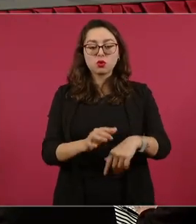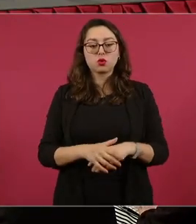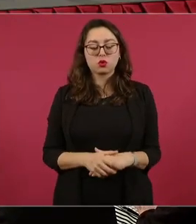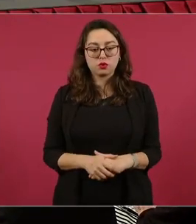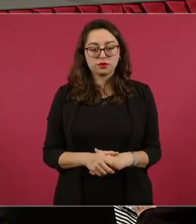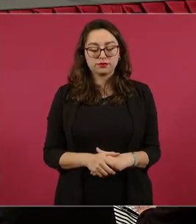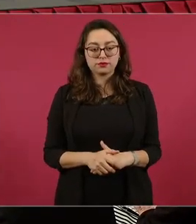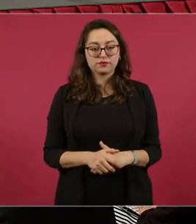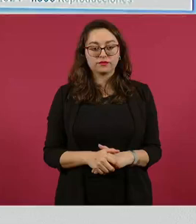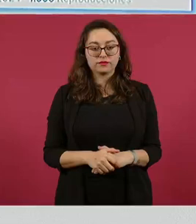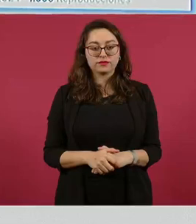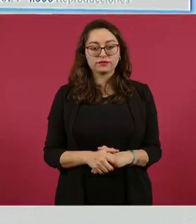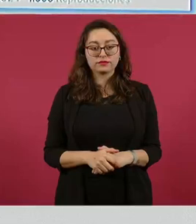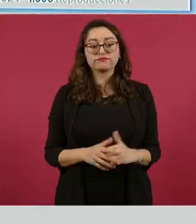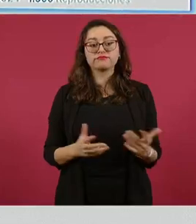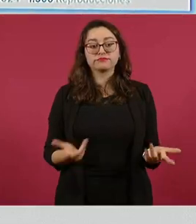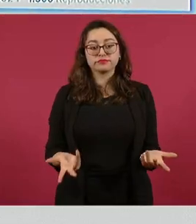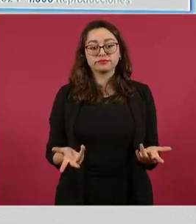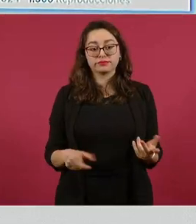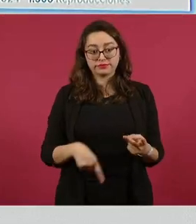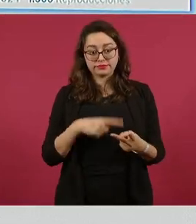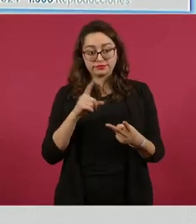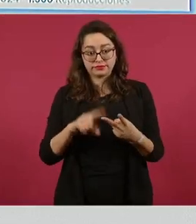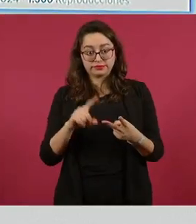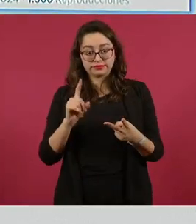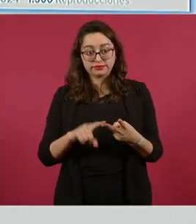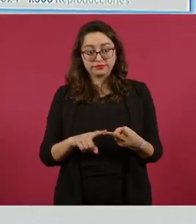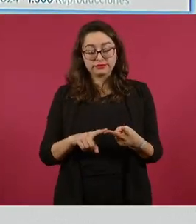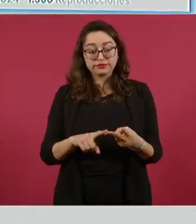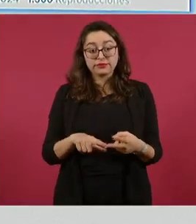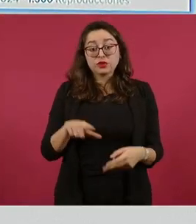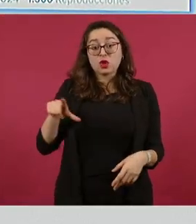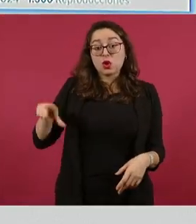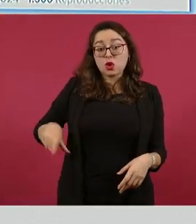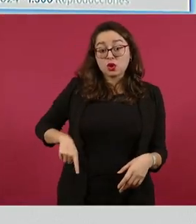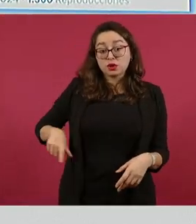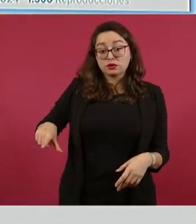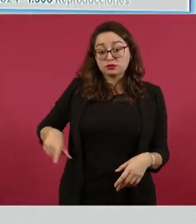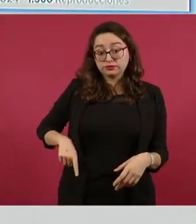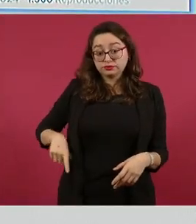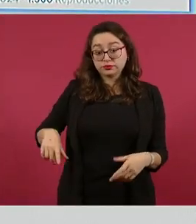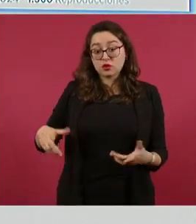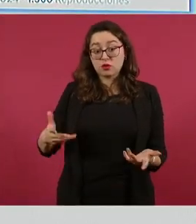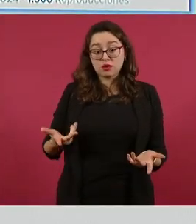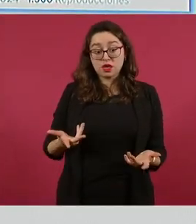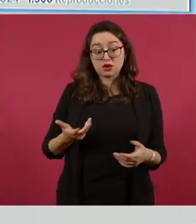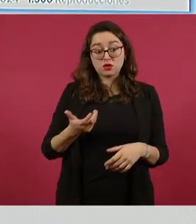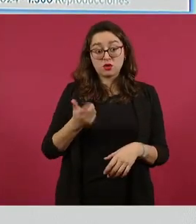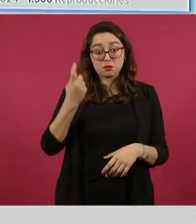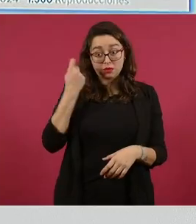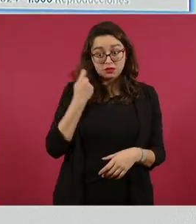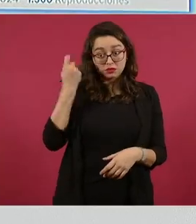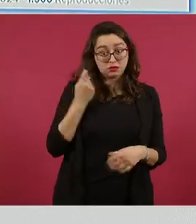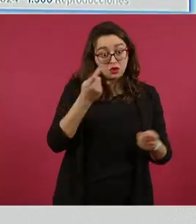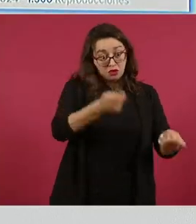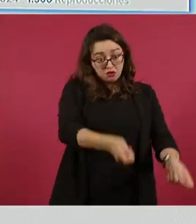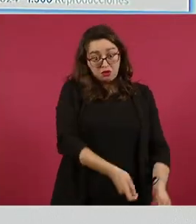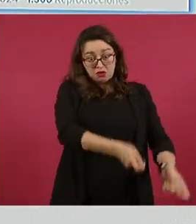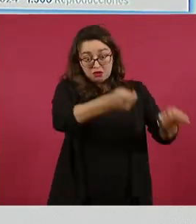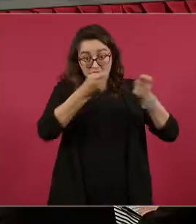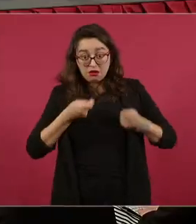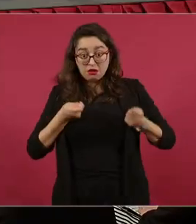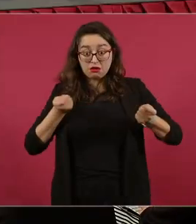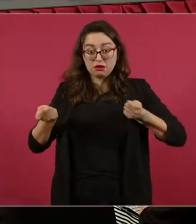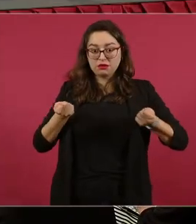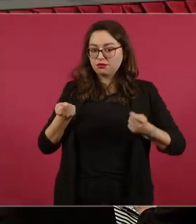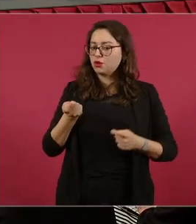nada con la administración de las pensiones. Lo que tiene que ver